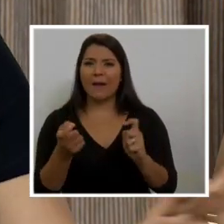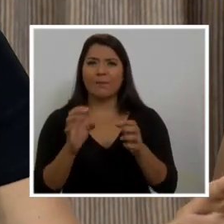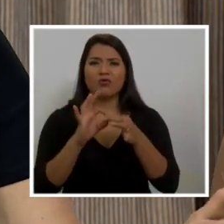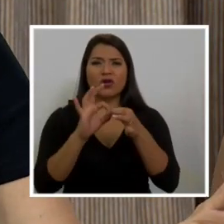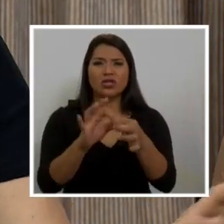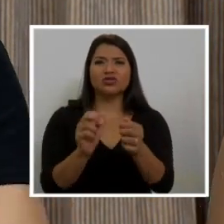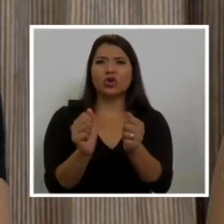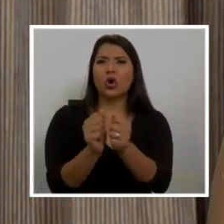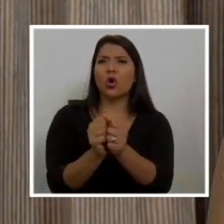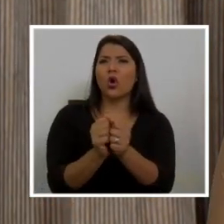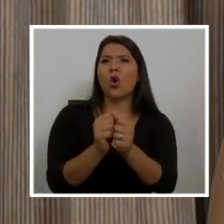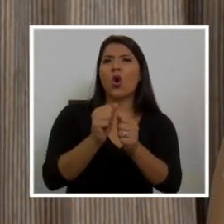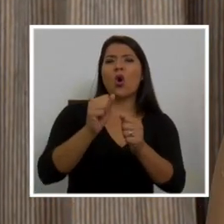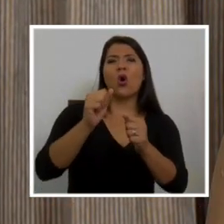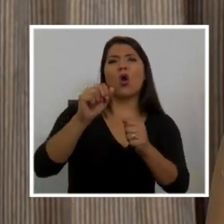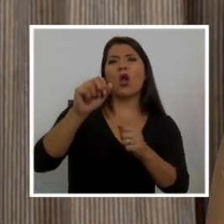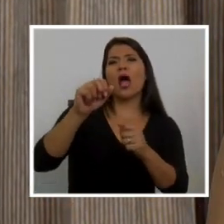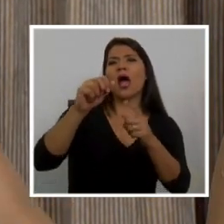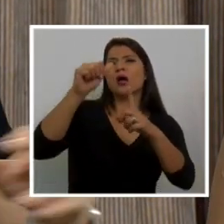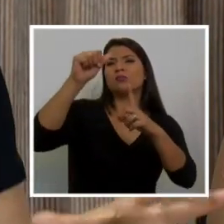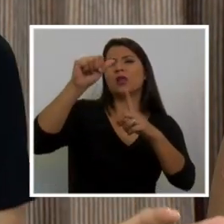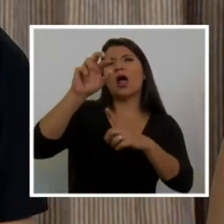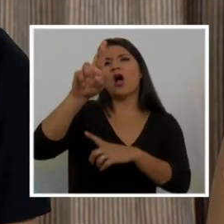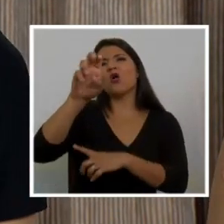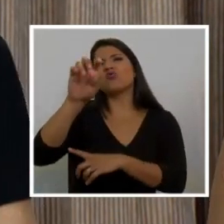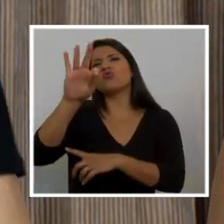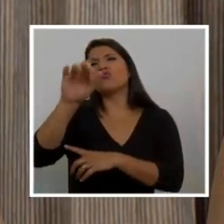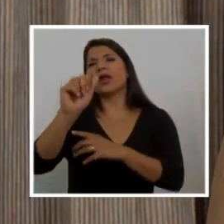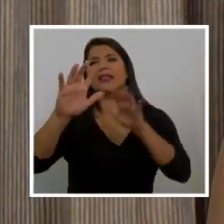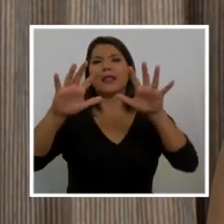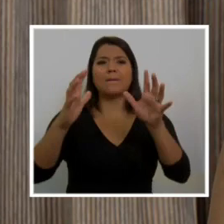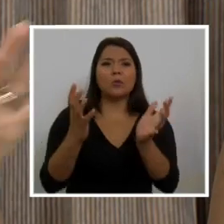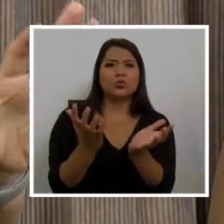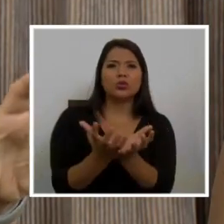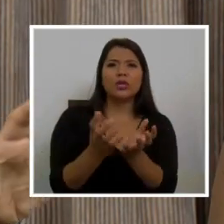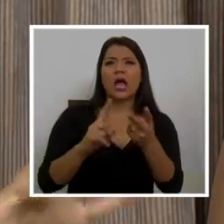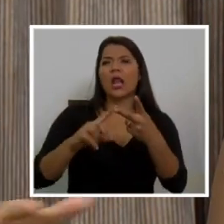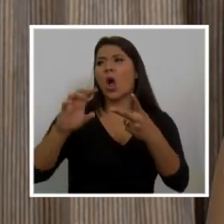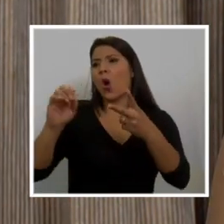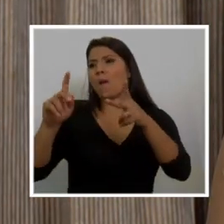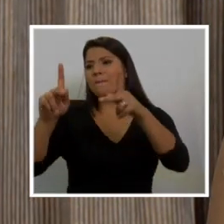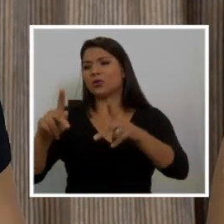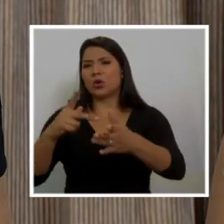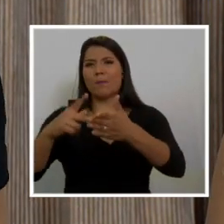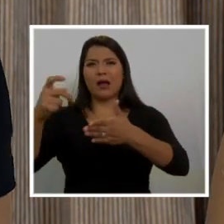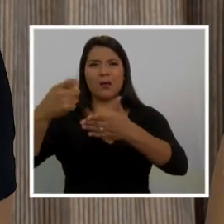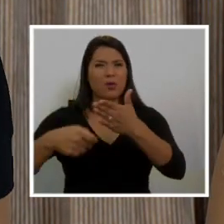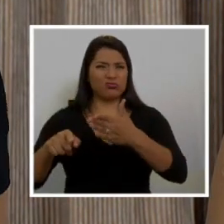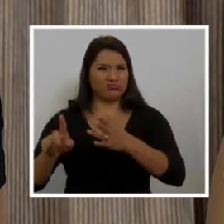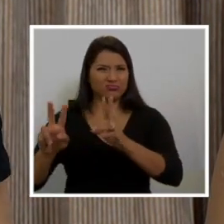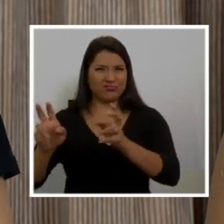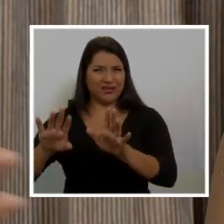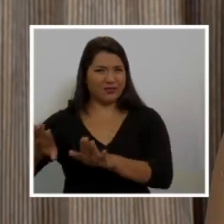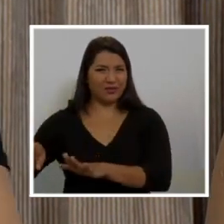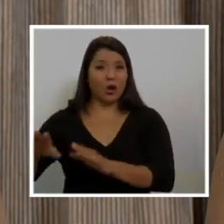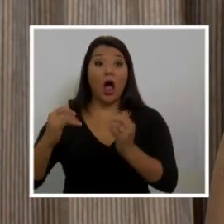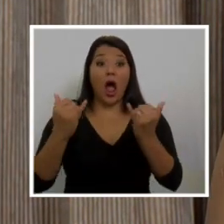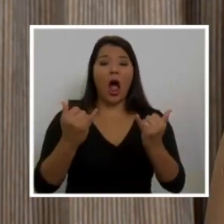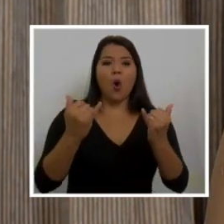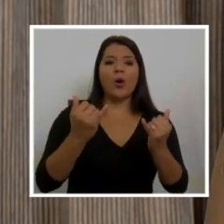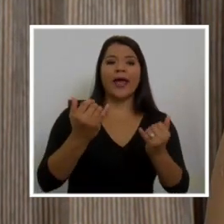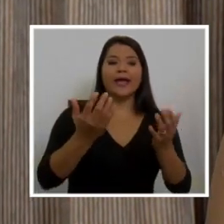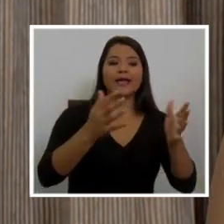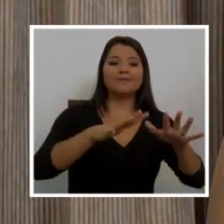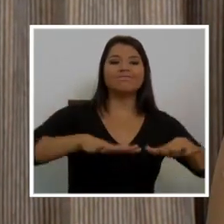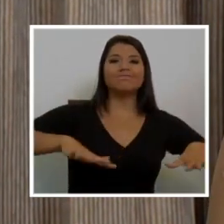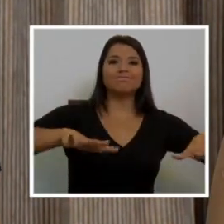con la renta mundial o la renta global o la evasión, sino el sector público. Ese va a ser el gran tema y por eso